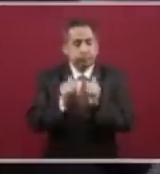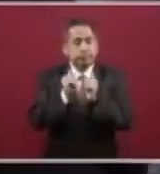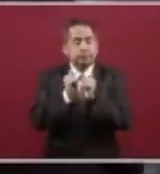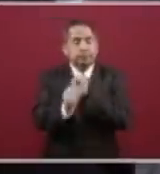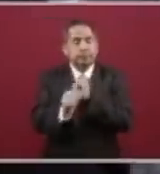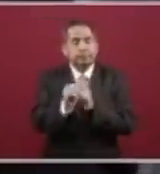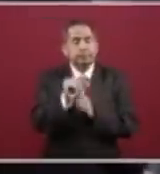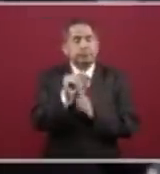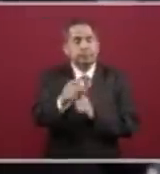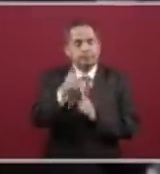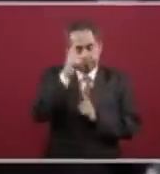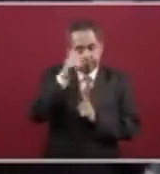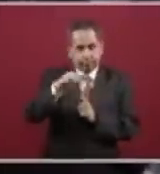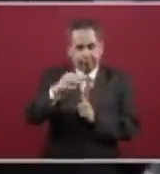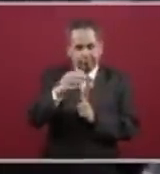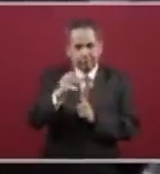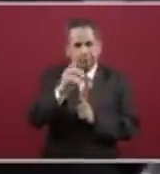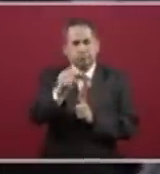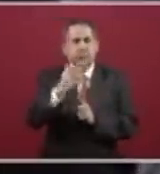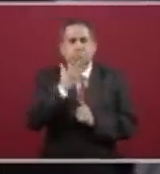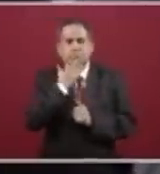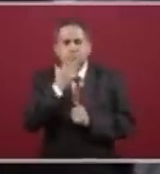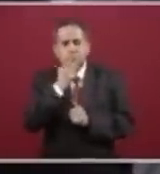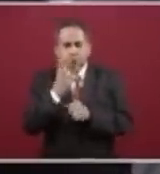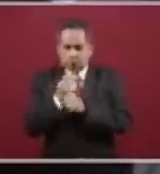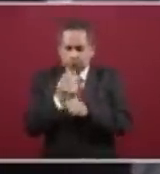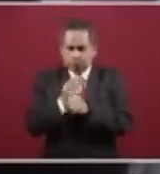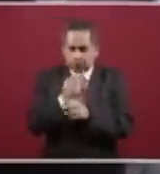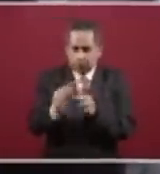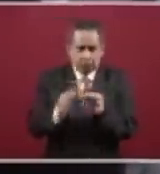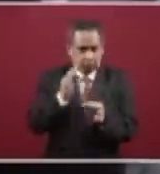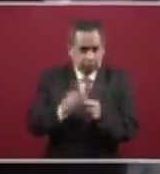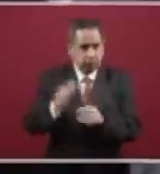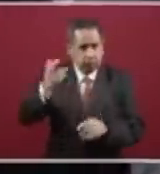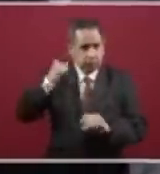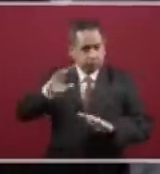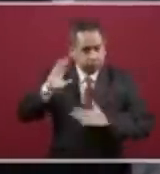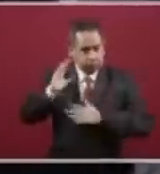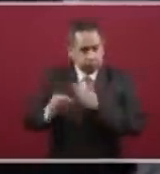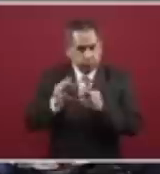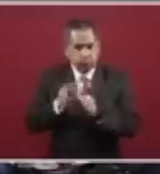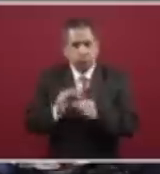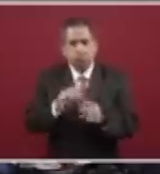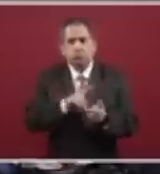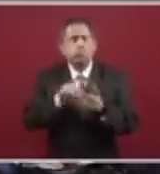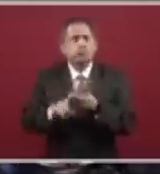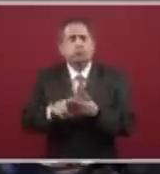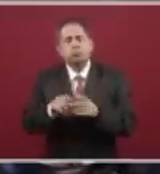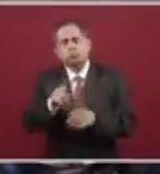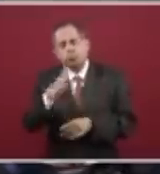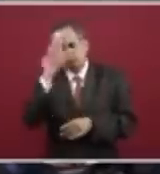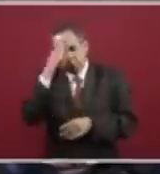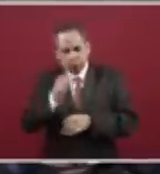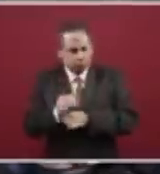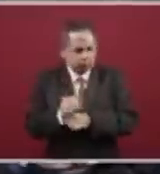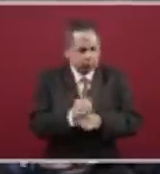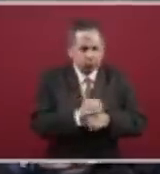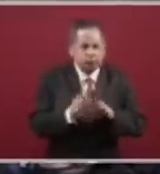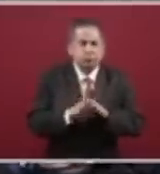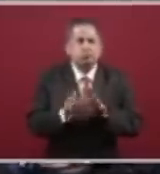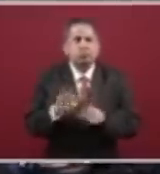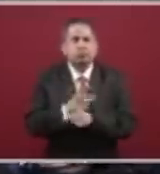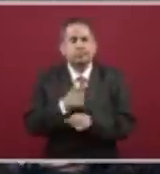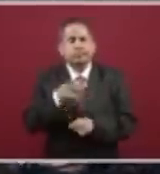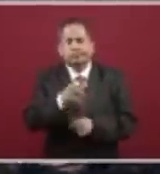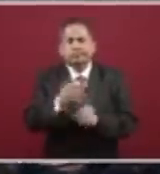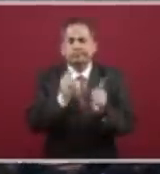para mayo como como se prometió y sobre si ya tienen un estudio en relación a las casetas que